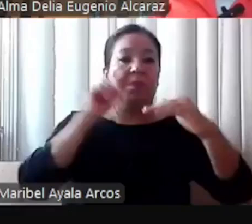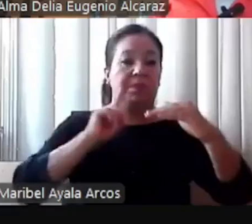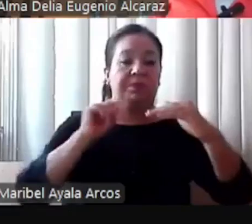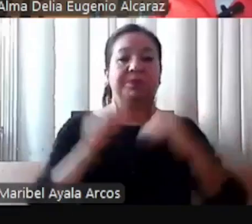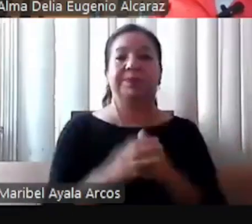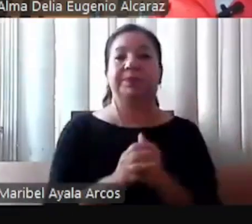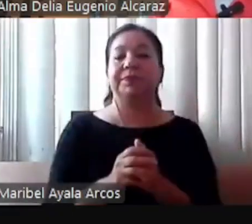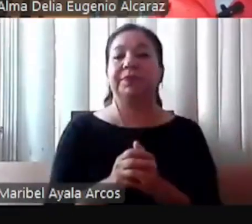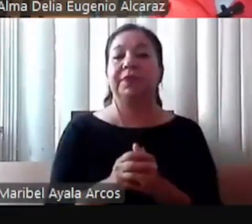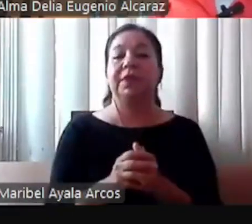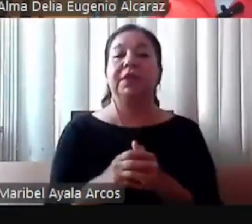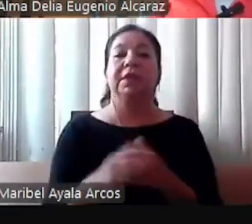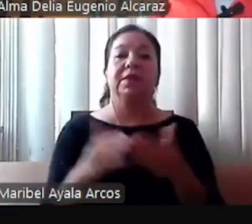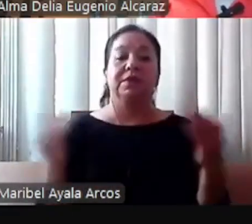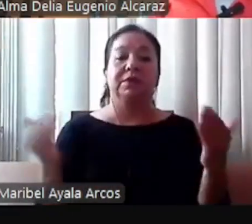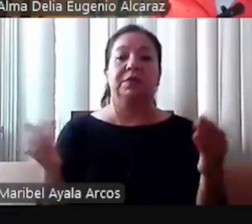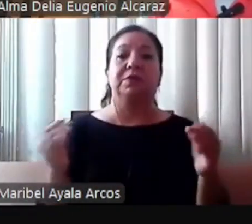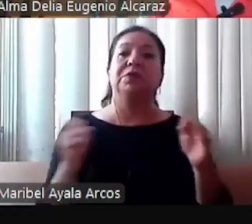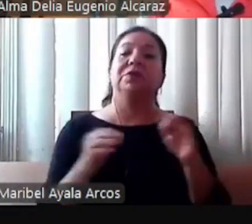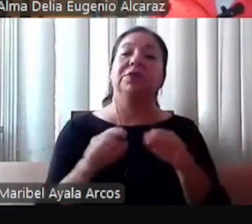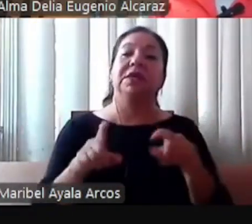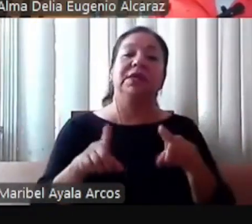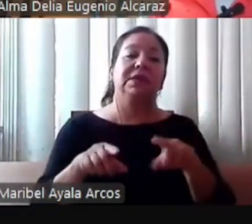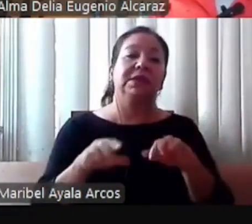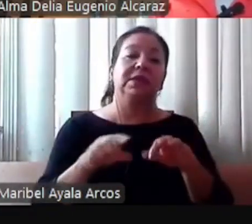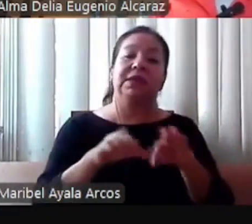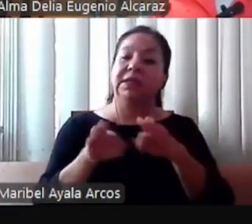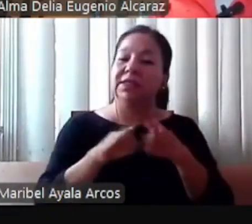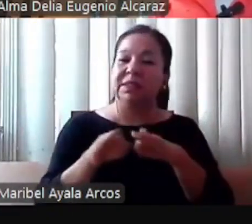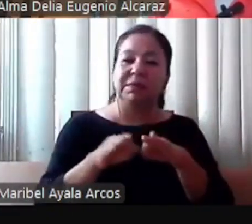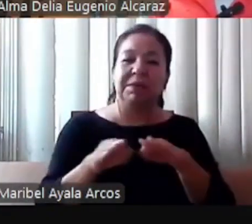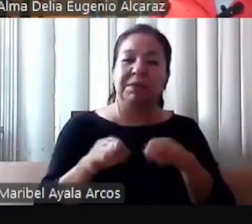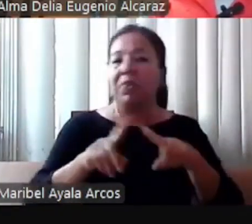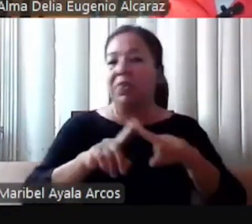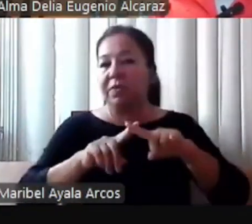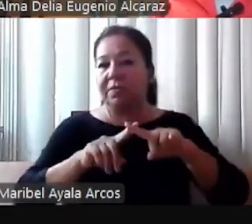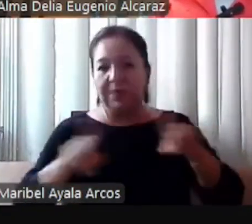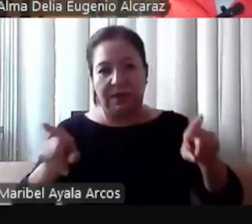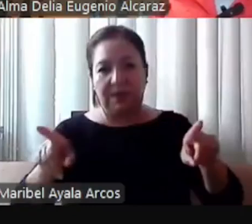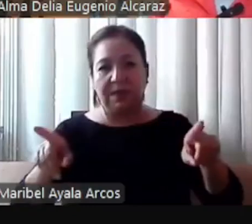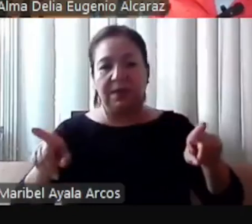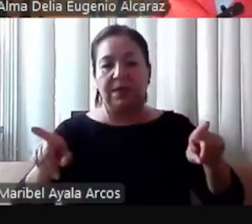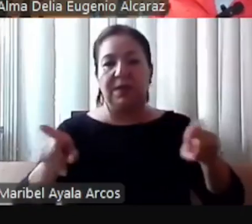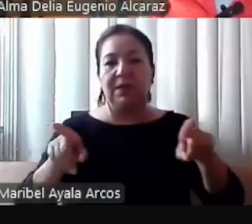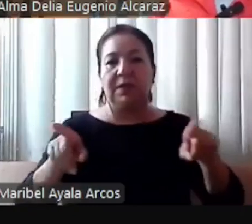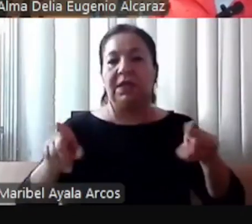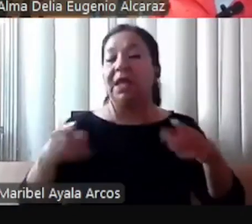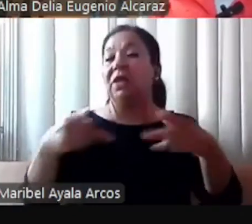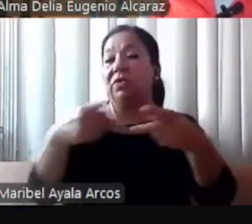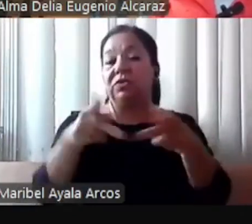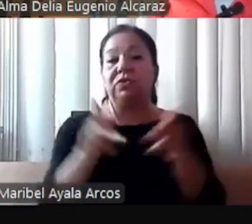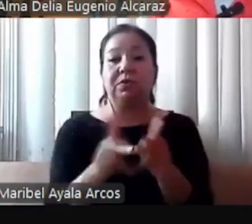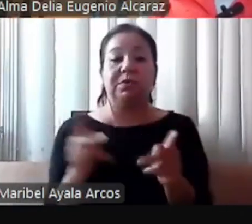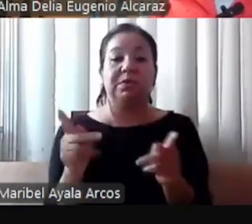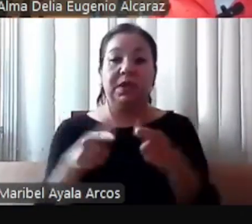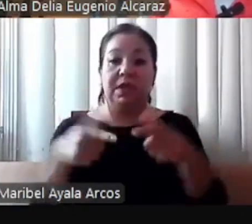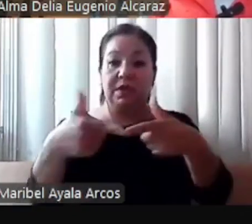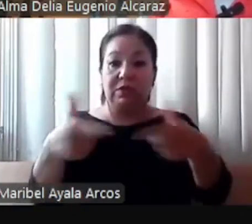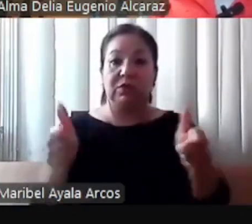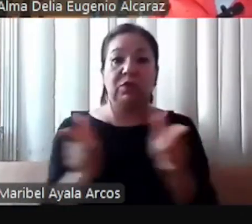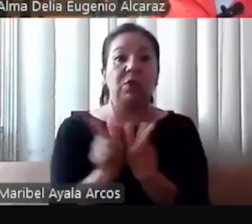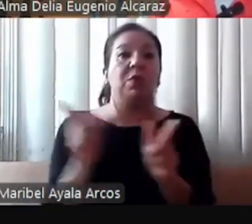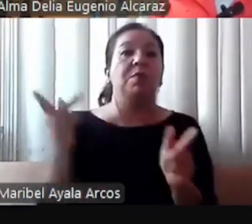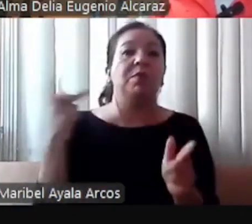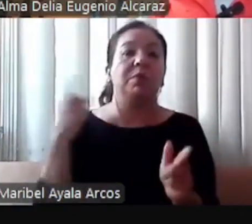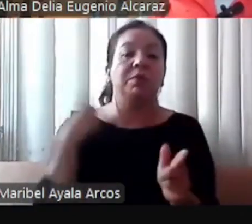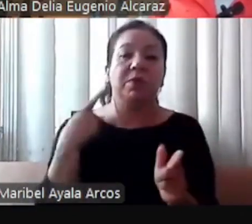actual en relación a que existió un trato diferenciado sobre el Movimiento Ciudadano respecto a los demás partidos, lo que significó, según la parte actual,